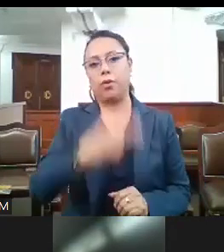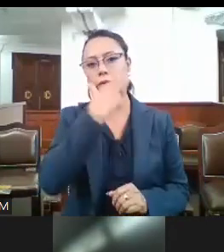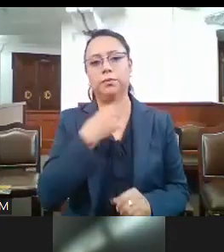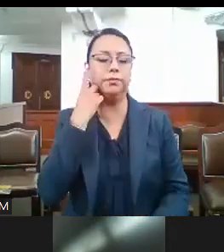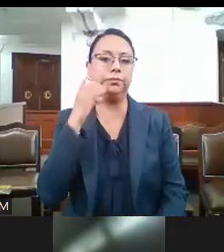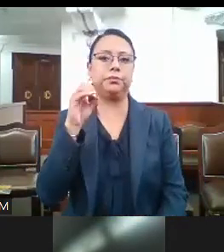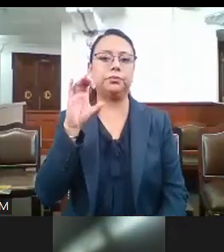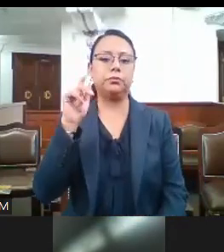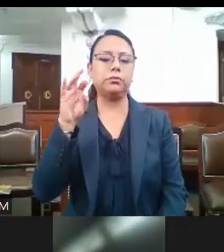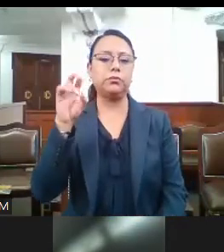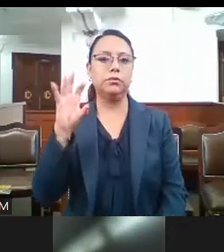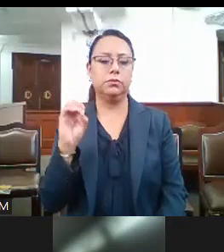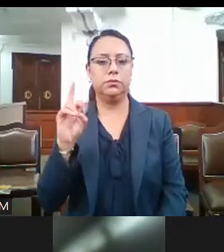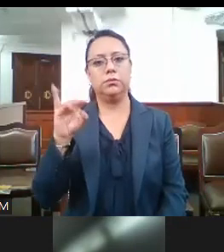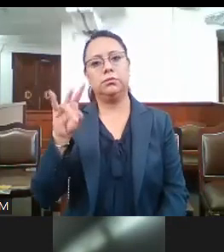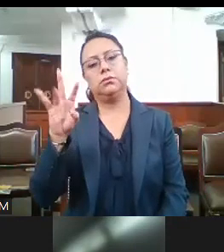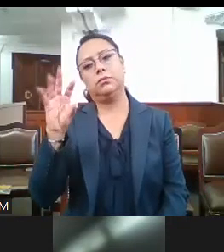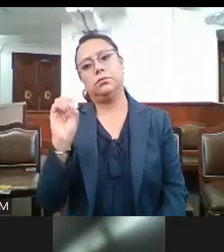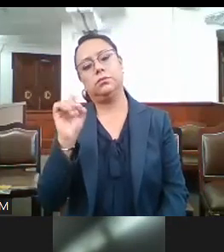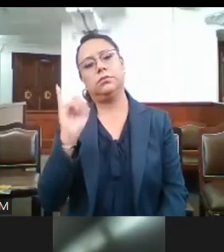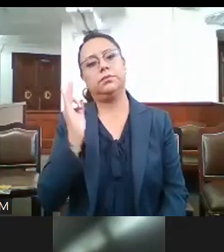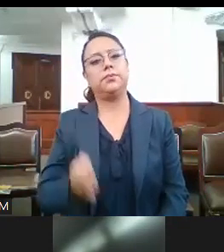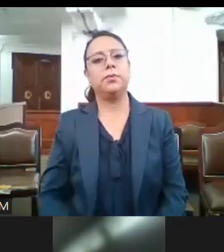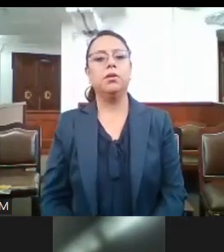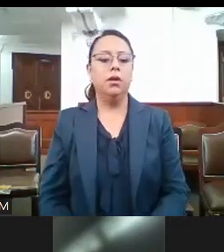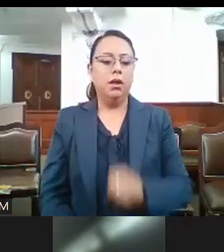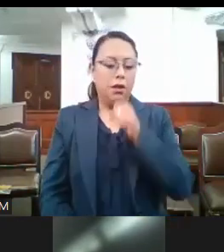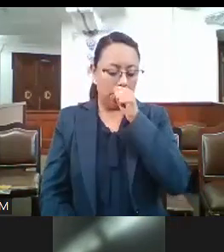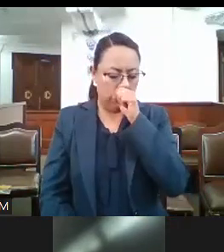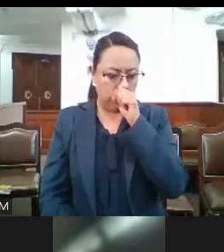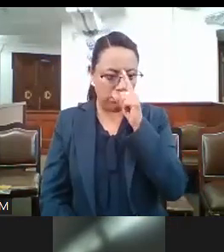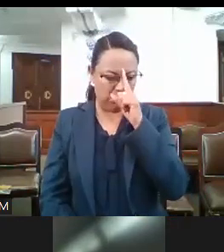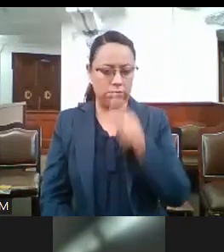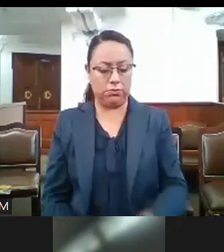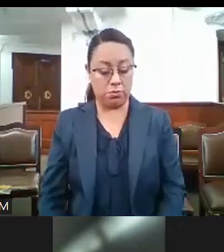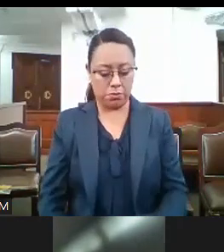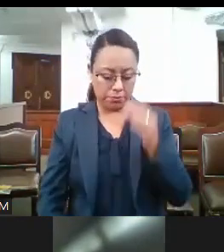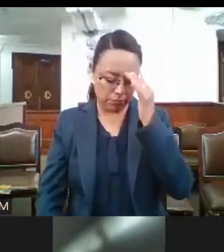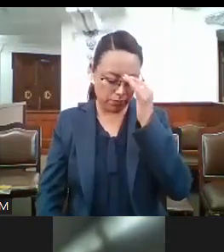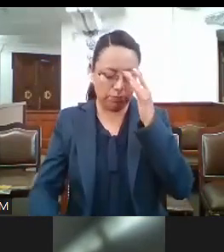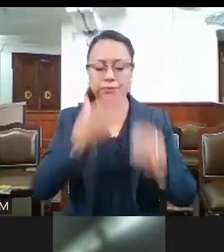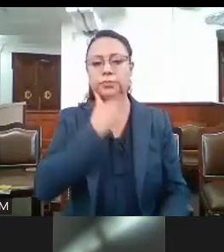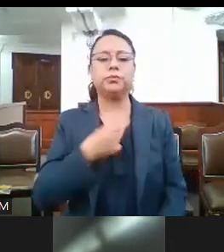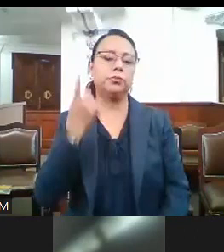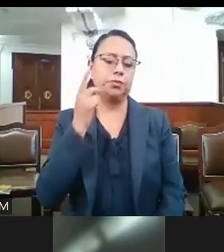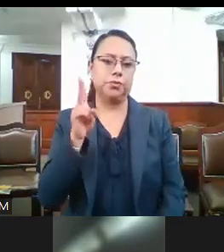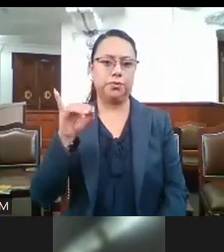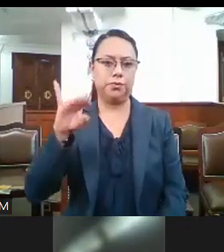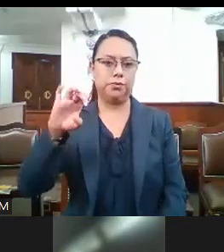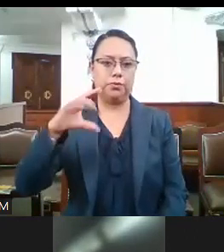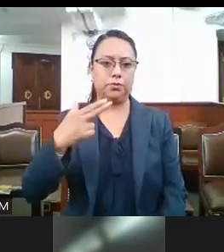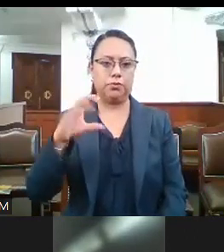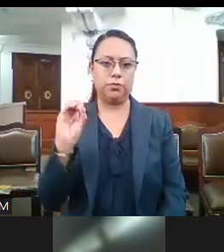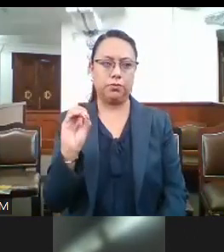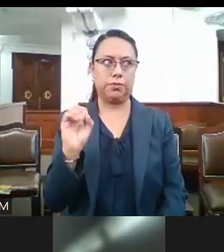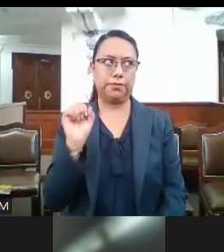Rivero Villaseñor. Rivero, a favor. Gracias. Diputado Alberto Martínez Urincho.